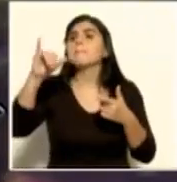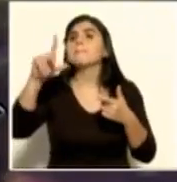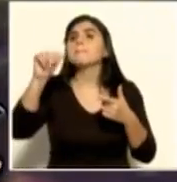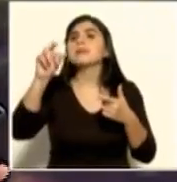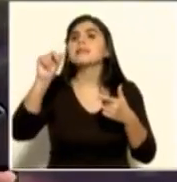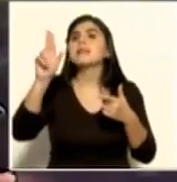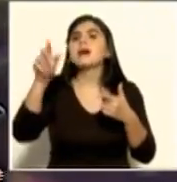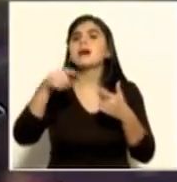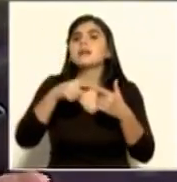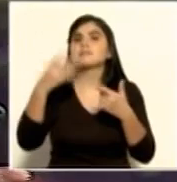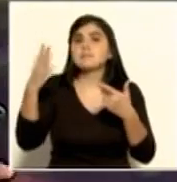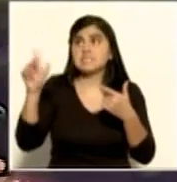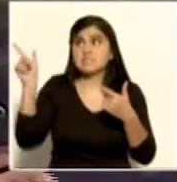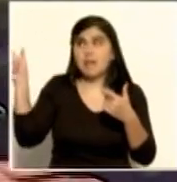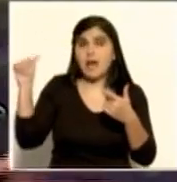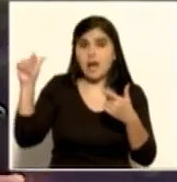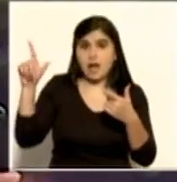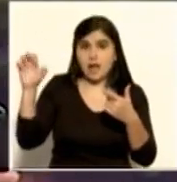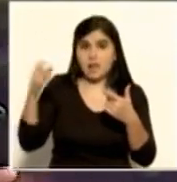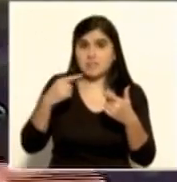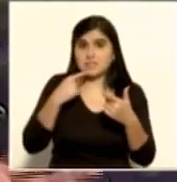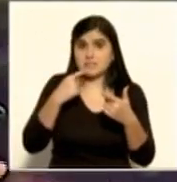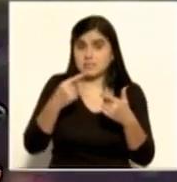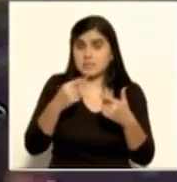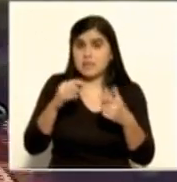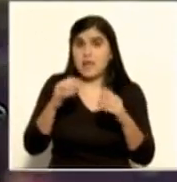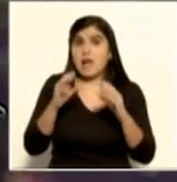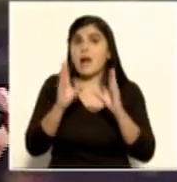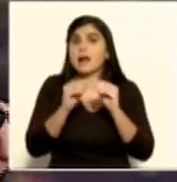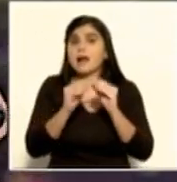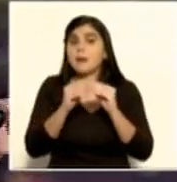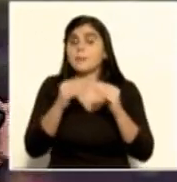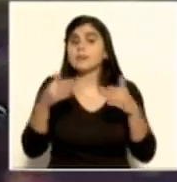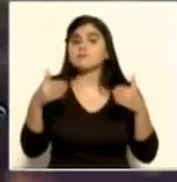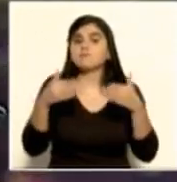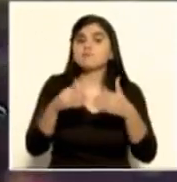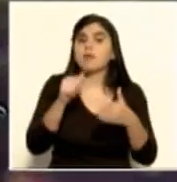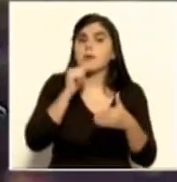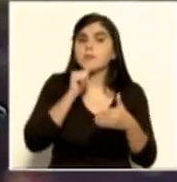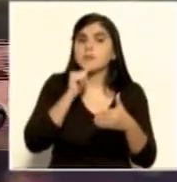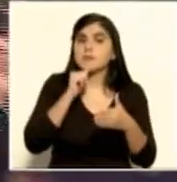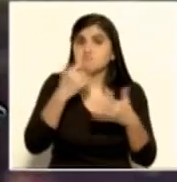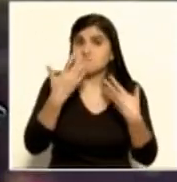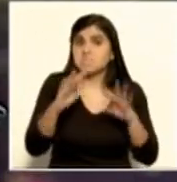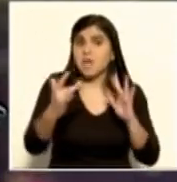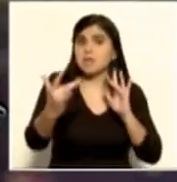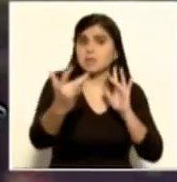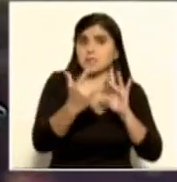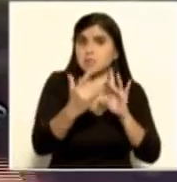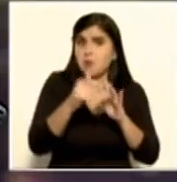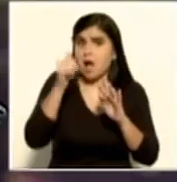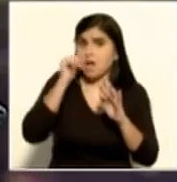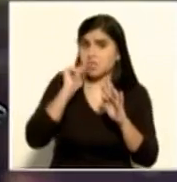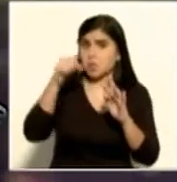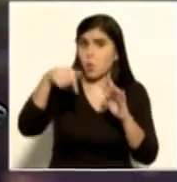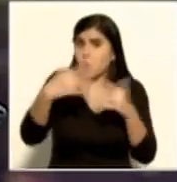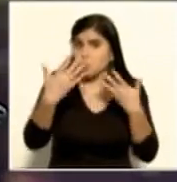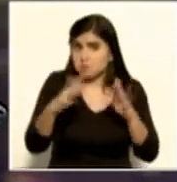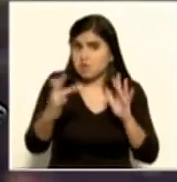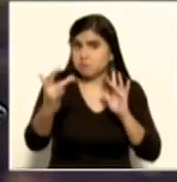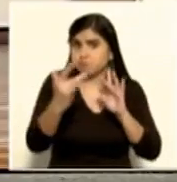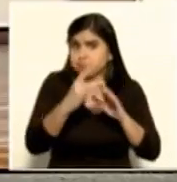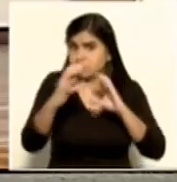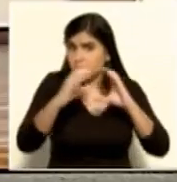a la Cámara del sector privado, pero ¿han tenido algún contacto con ellos directo entre ayer y hoy?